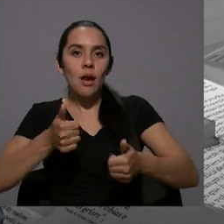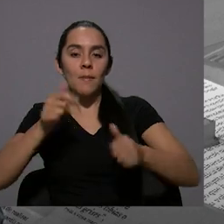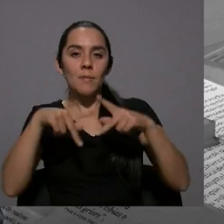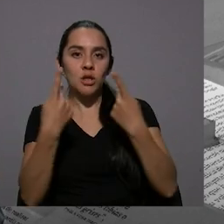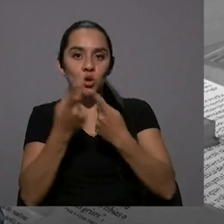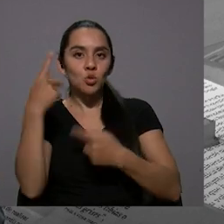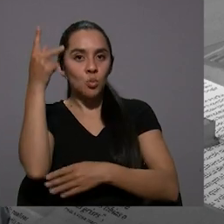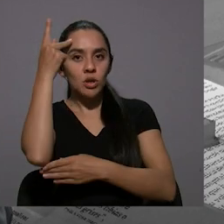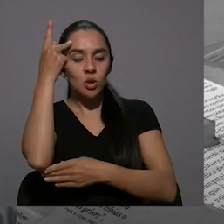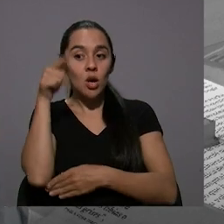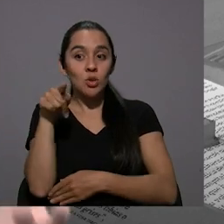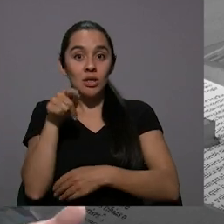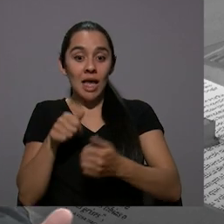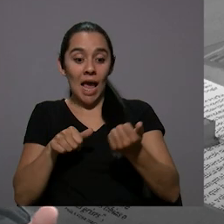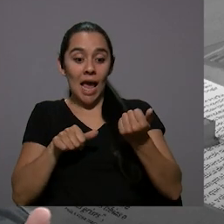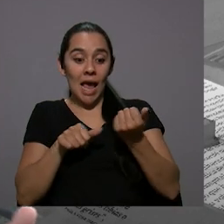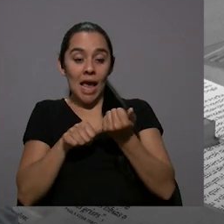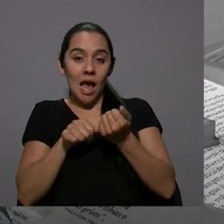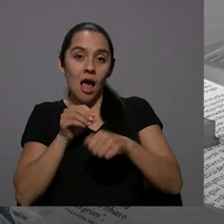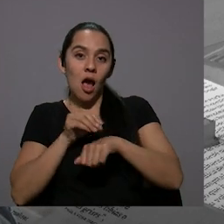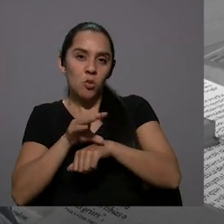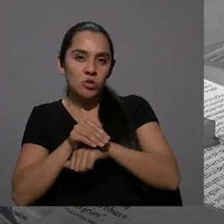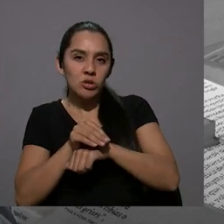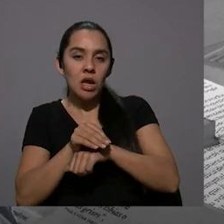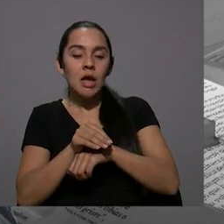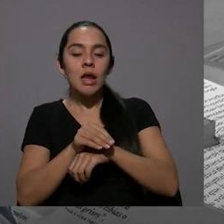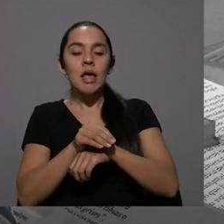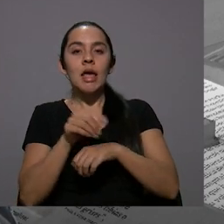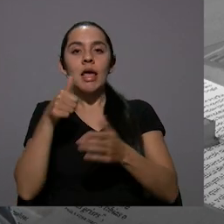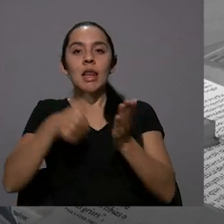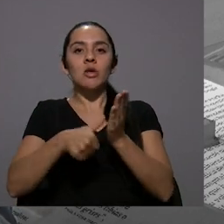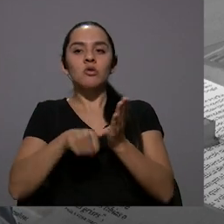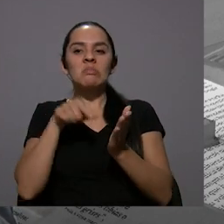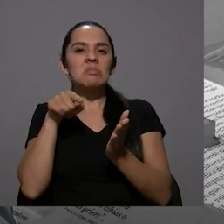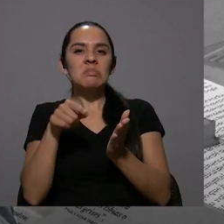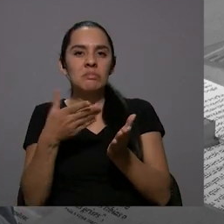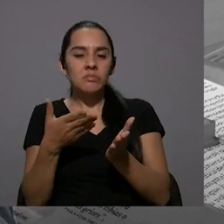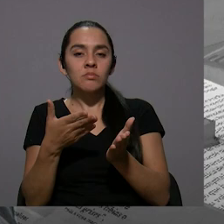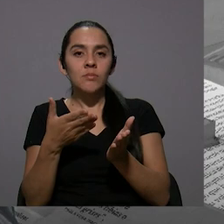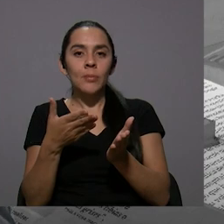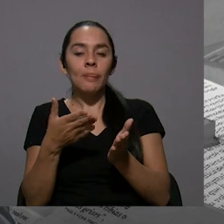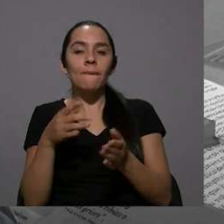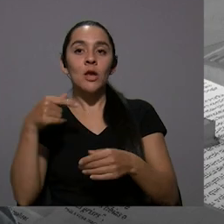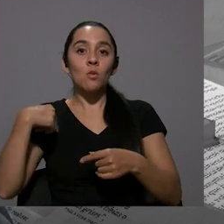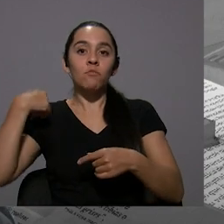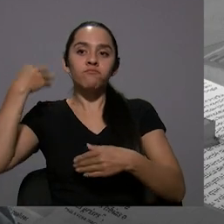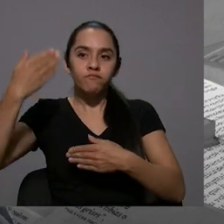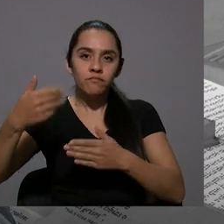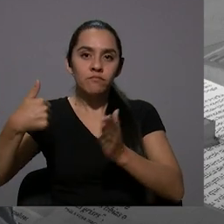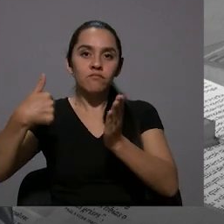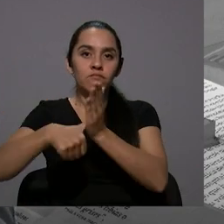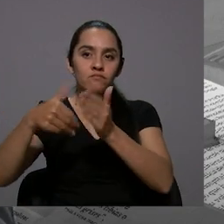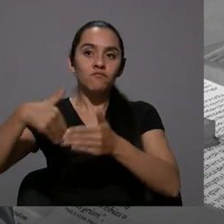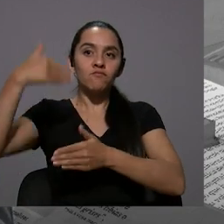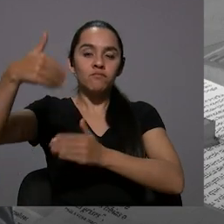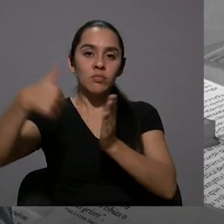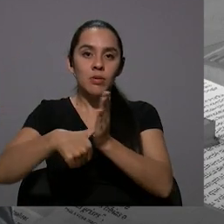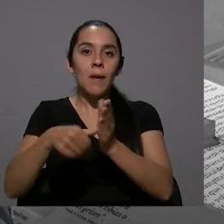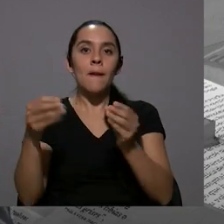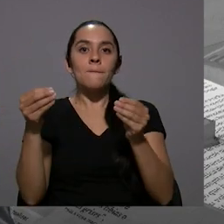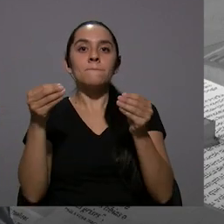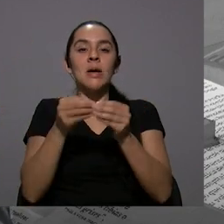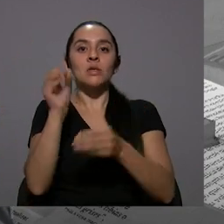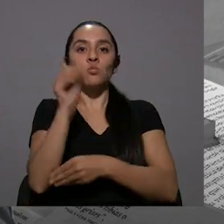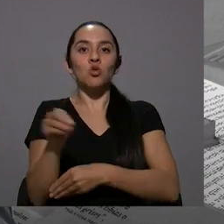Entonces qué era lo que esa figura el auxiliar electoral prácticamente son cada vez elección tras elección cada vez más el